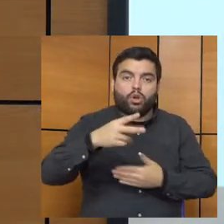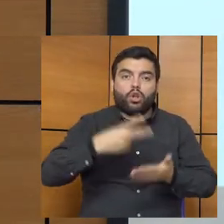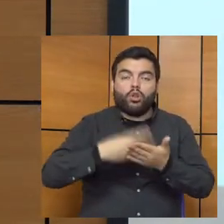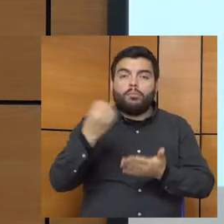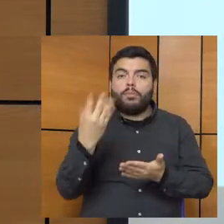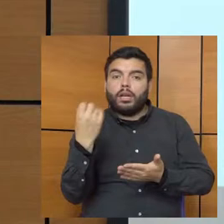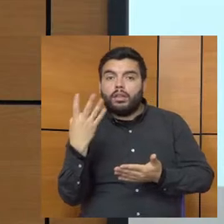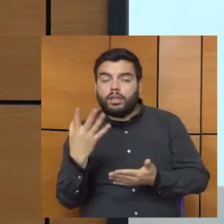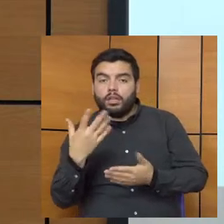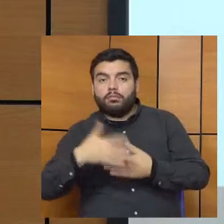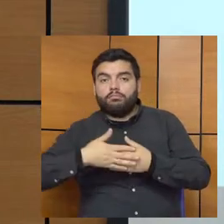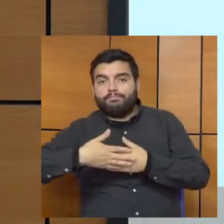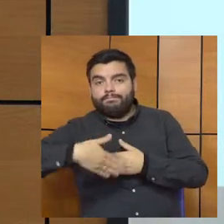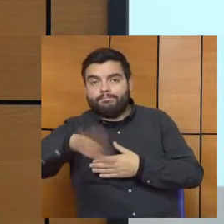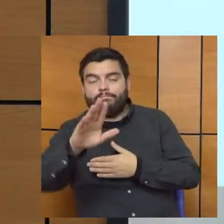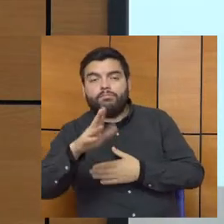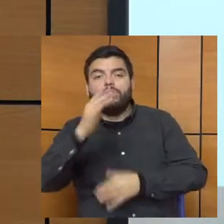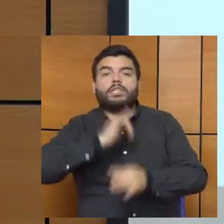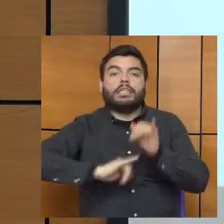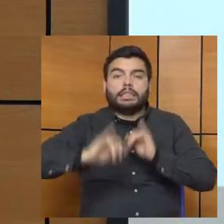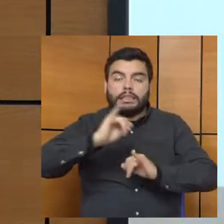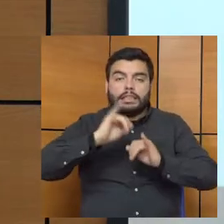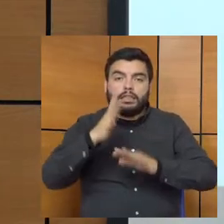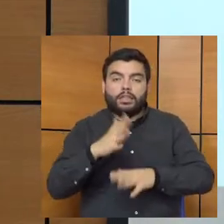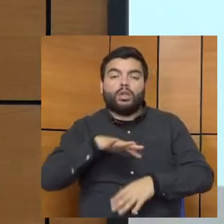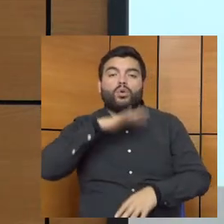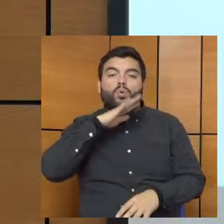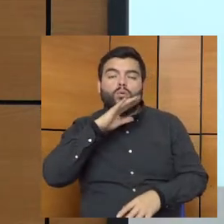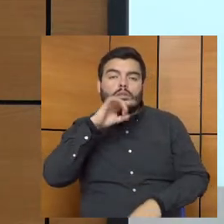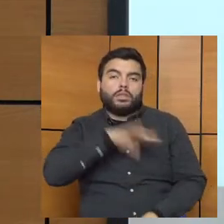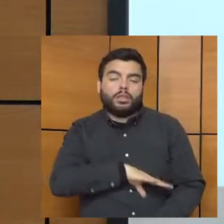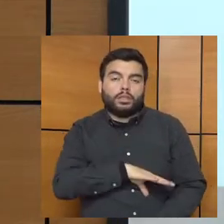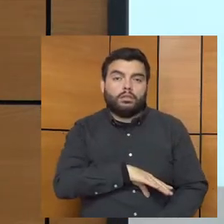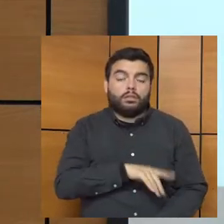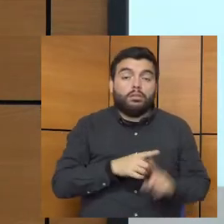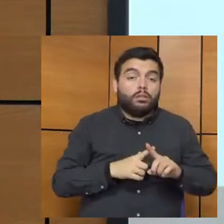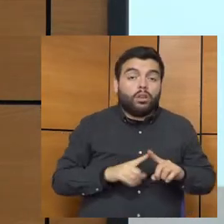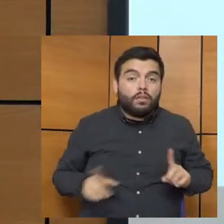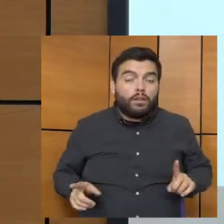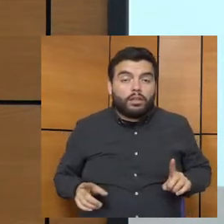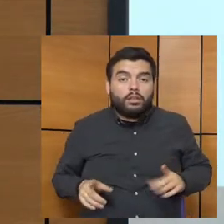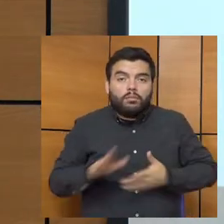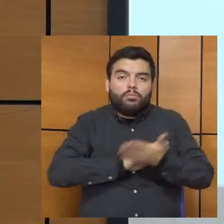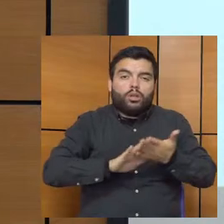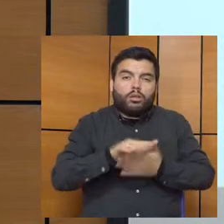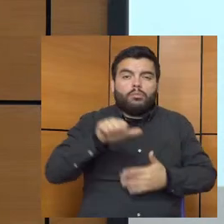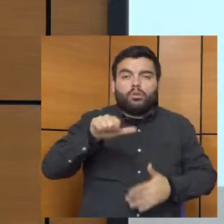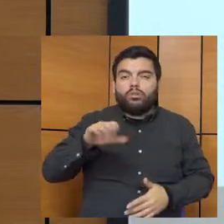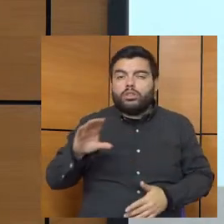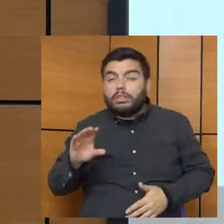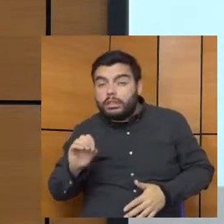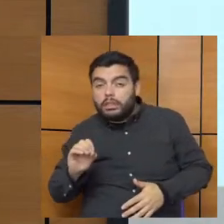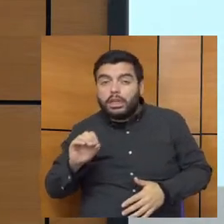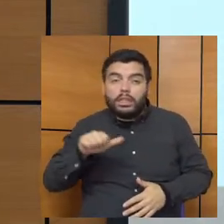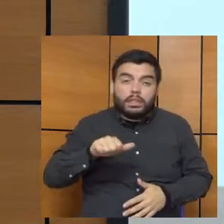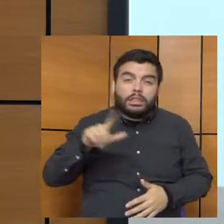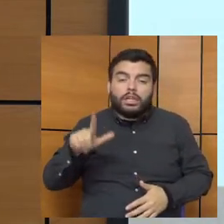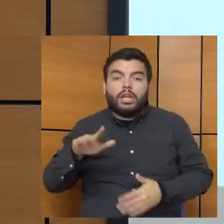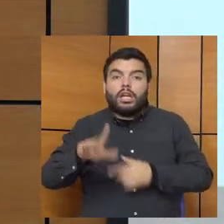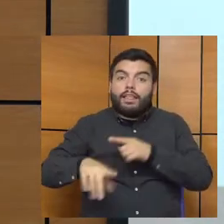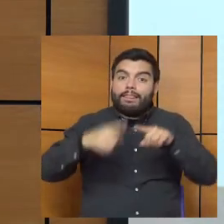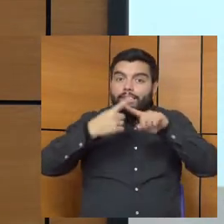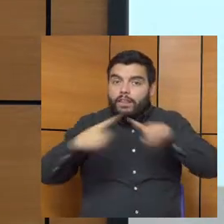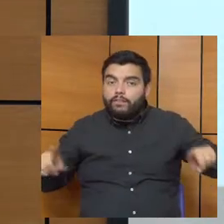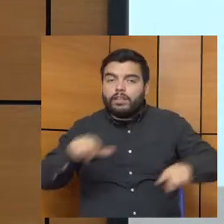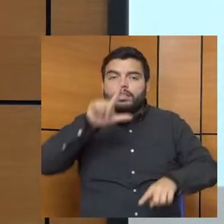más de los chilenos usan Internet. O sea, habían cambios, y los adultos mayores eran distintos, los que tenían 60 y algo, que los que tenían 70 y